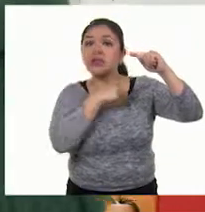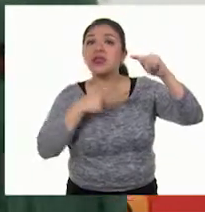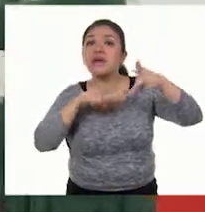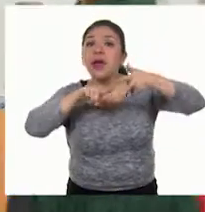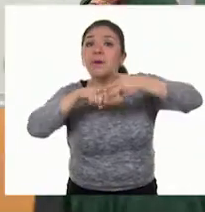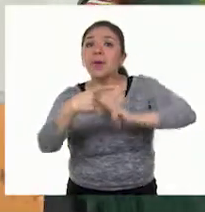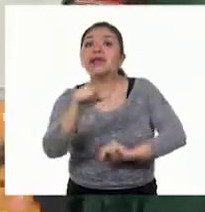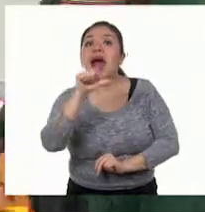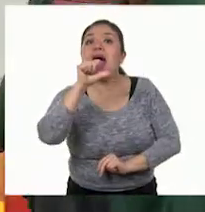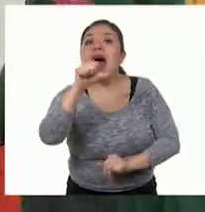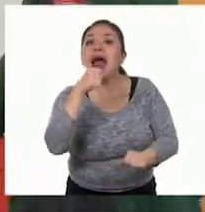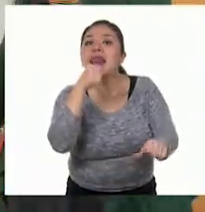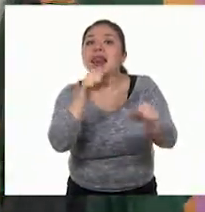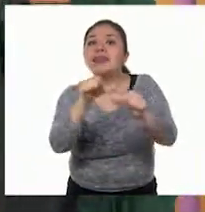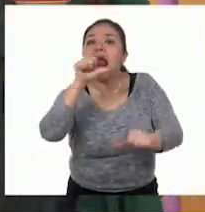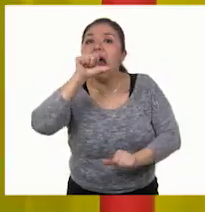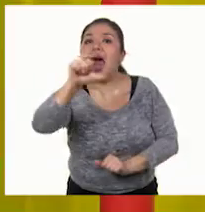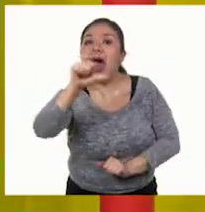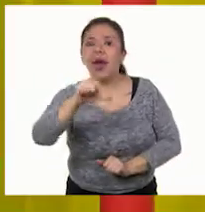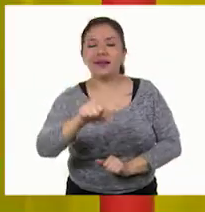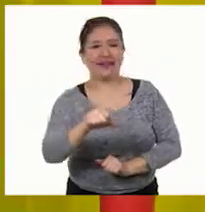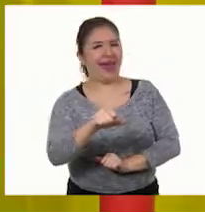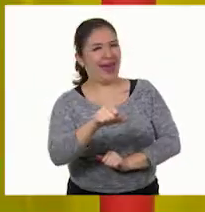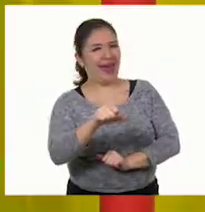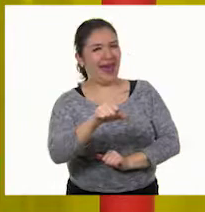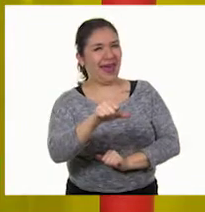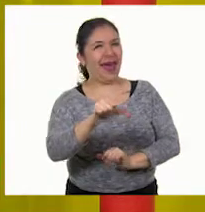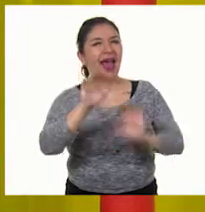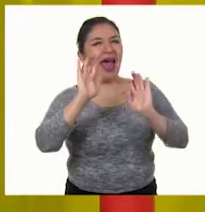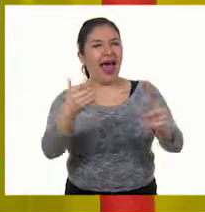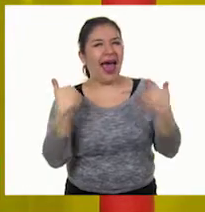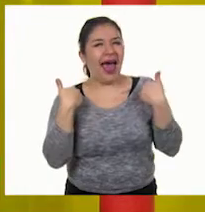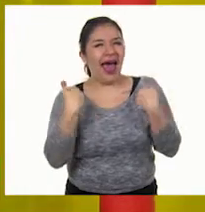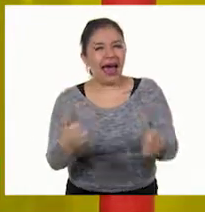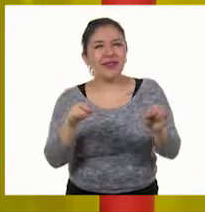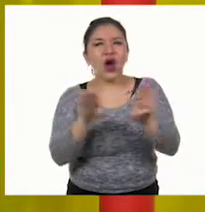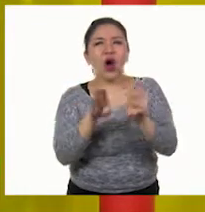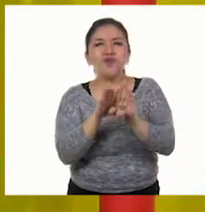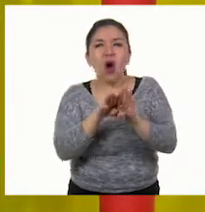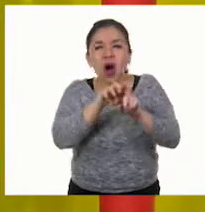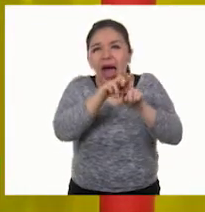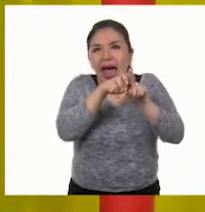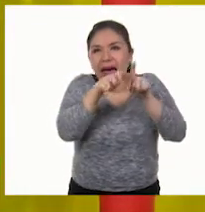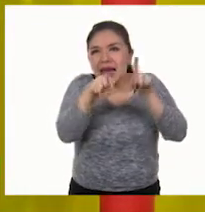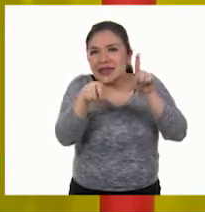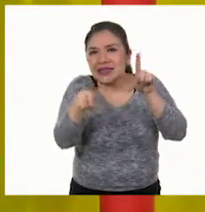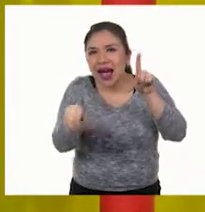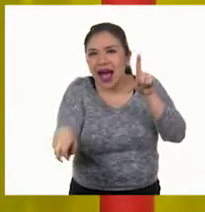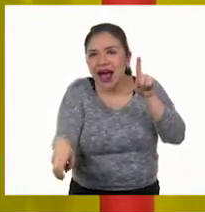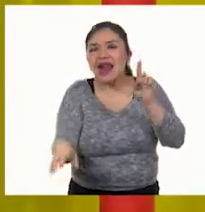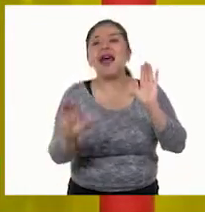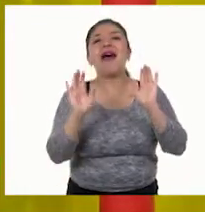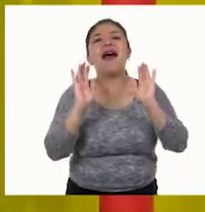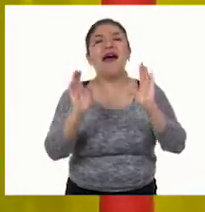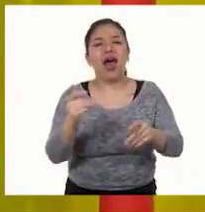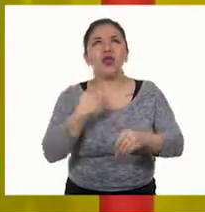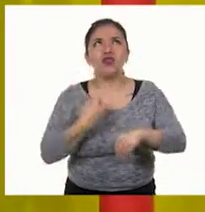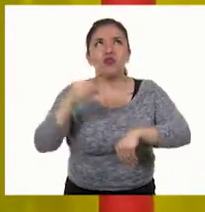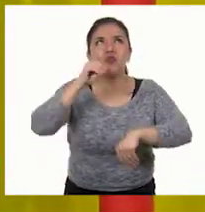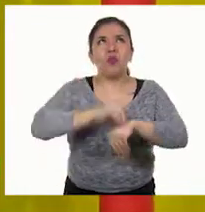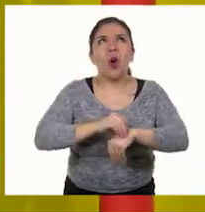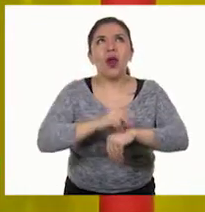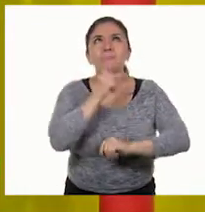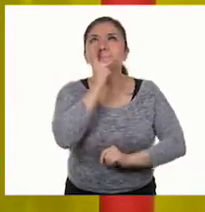A. Ah, ya entendí lo de las escaleras. Entonces, puedo